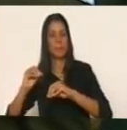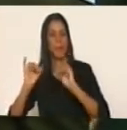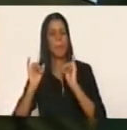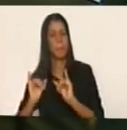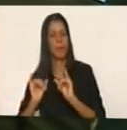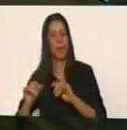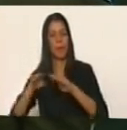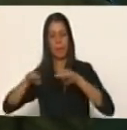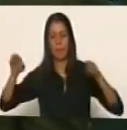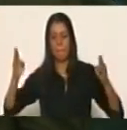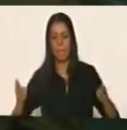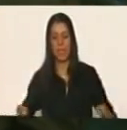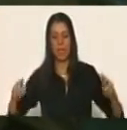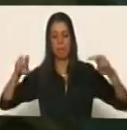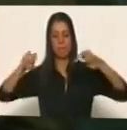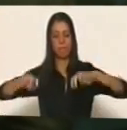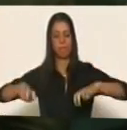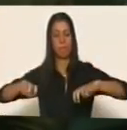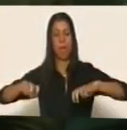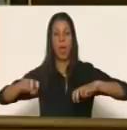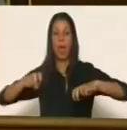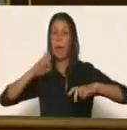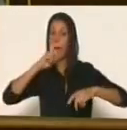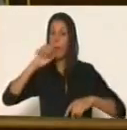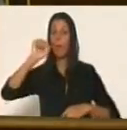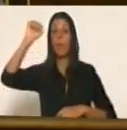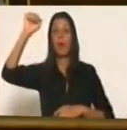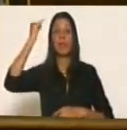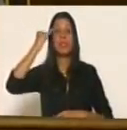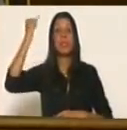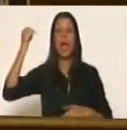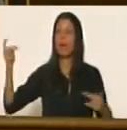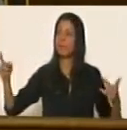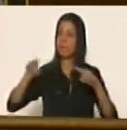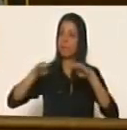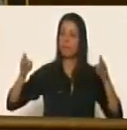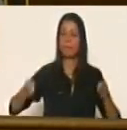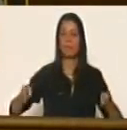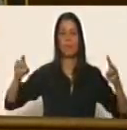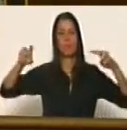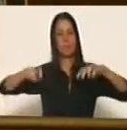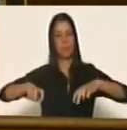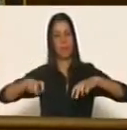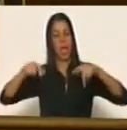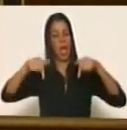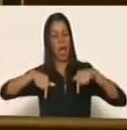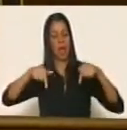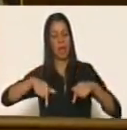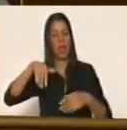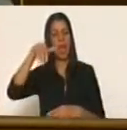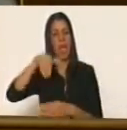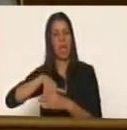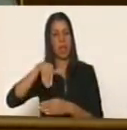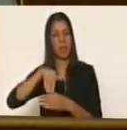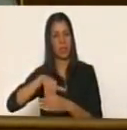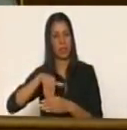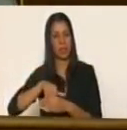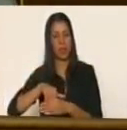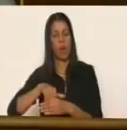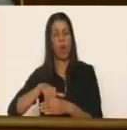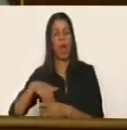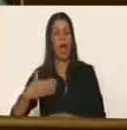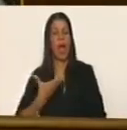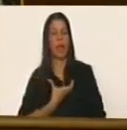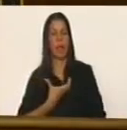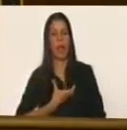de diálogo promovida por el presidente Nicolás Maduro. Aquí está una elección, la elección de alcalde y